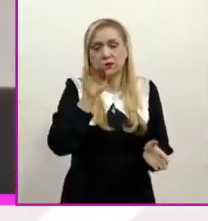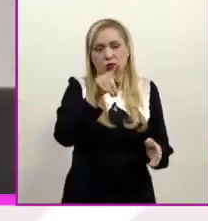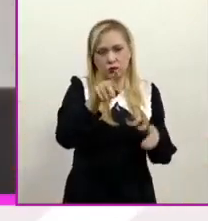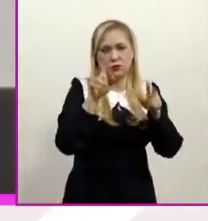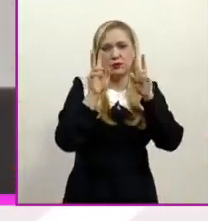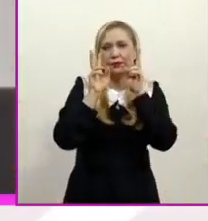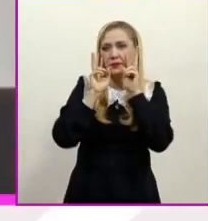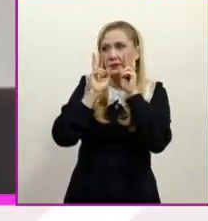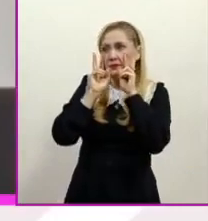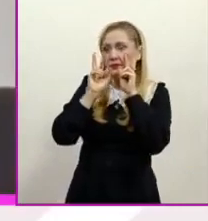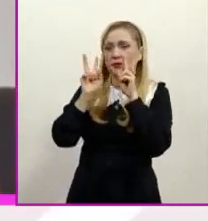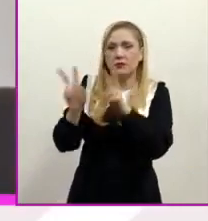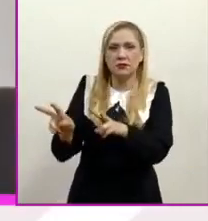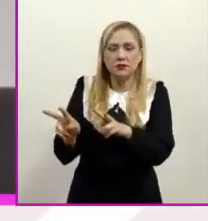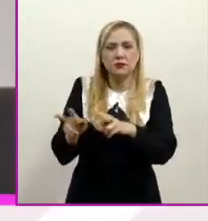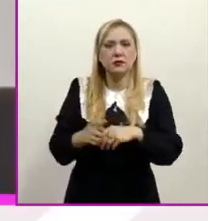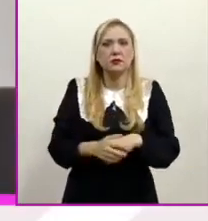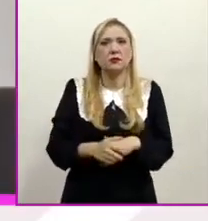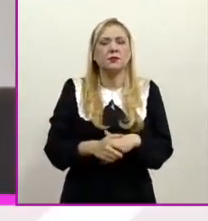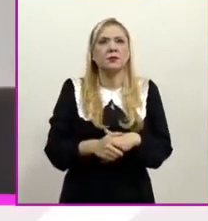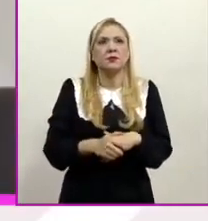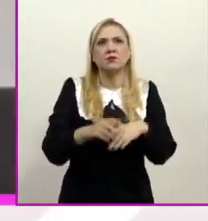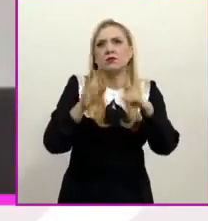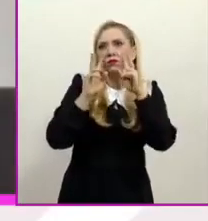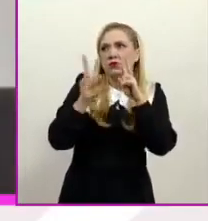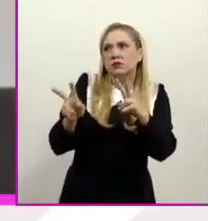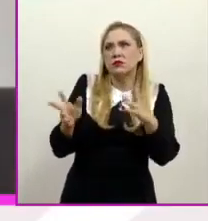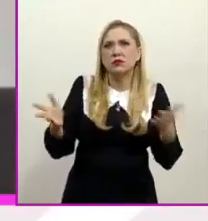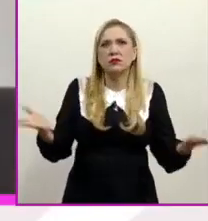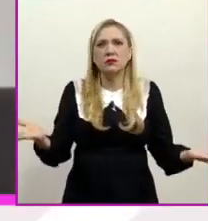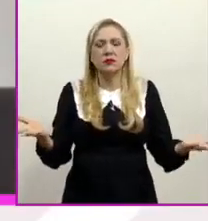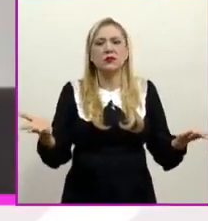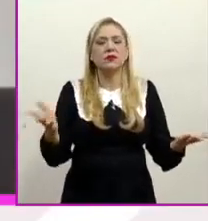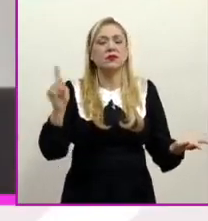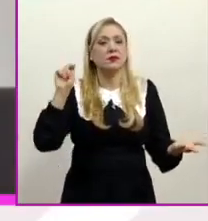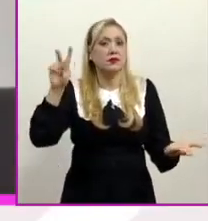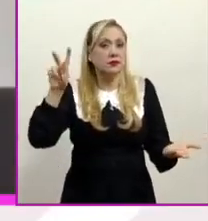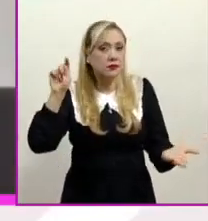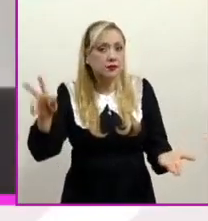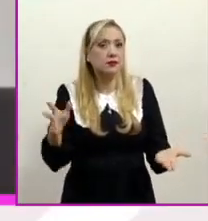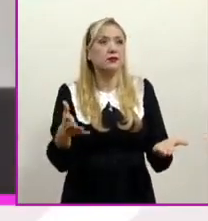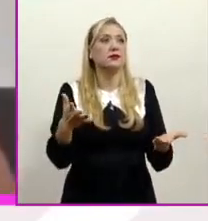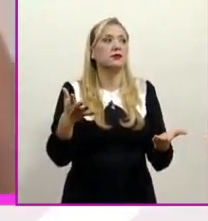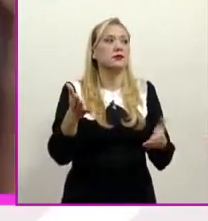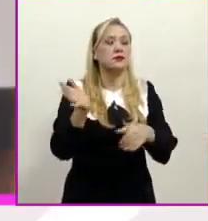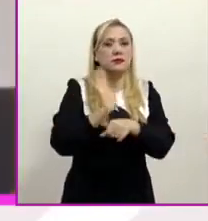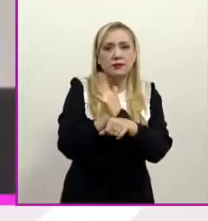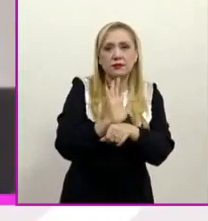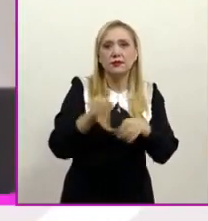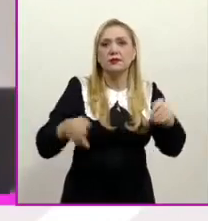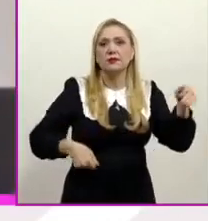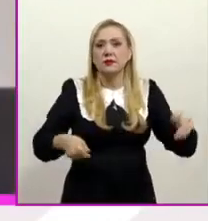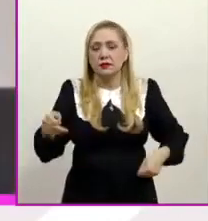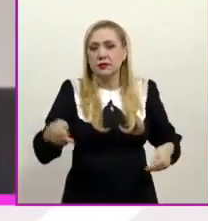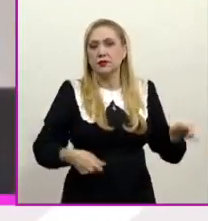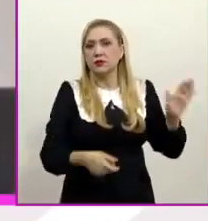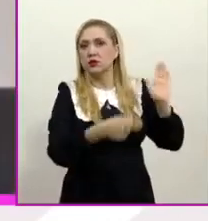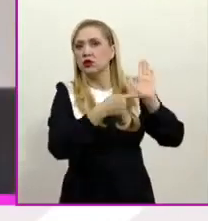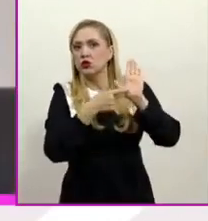Si nosotros viéramos, hiciéramos este paralelismo entre los medios de comunicación como lo más